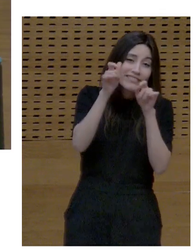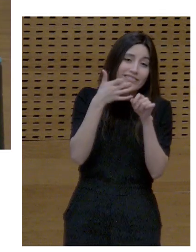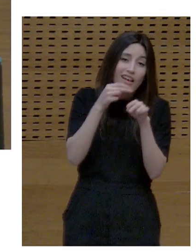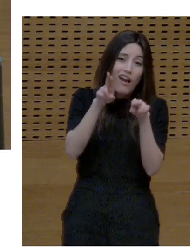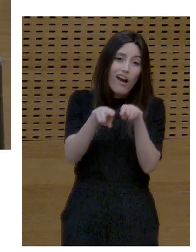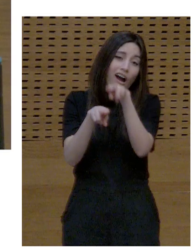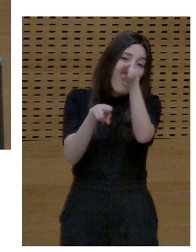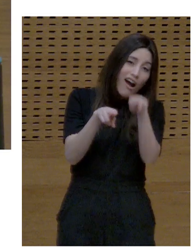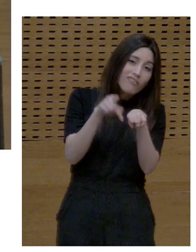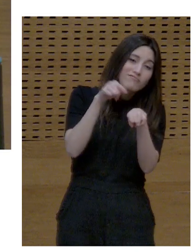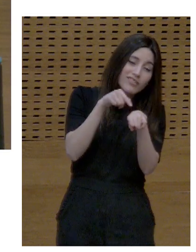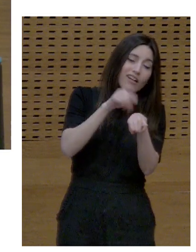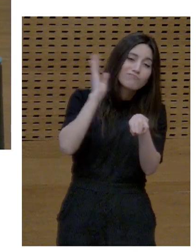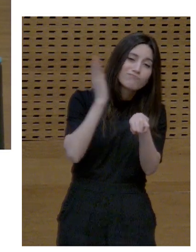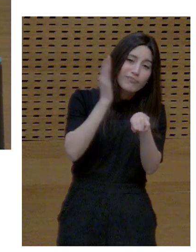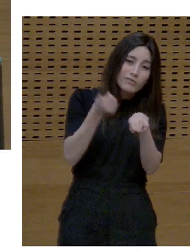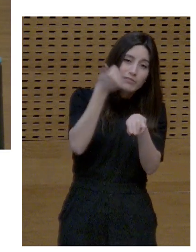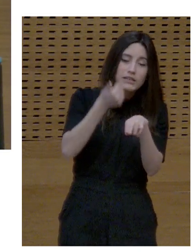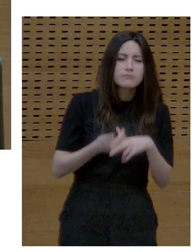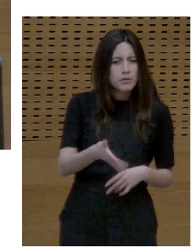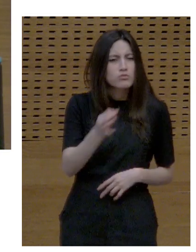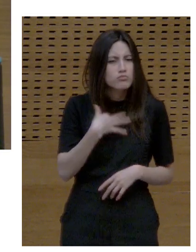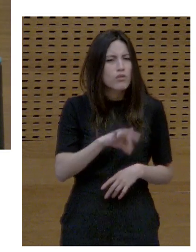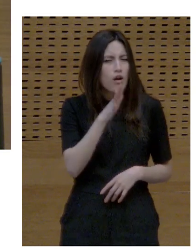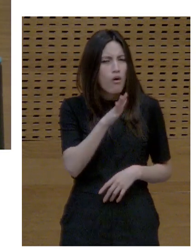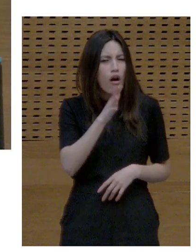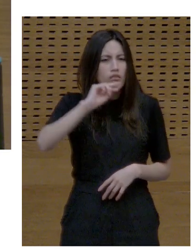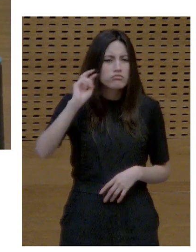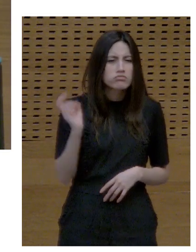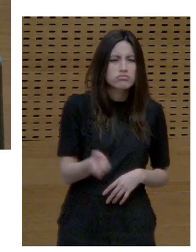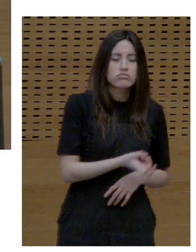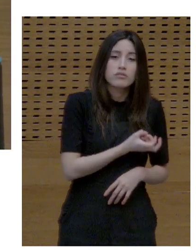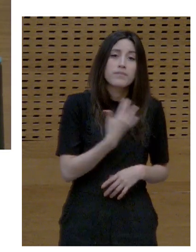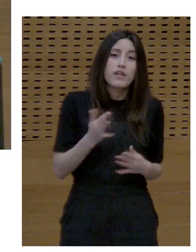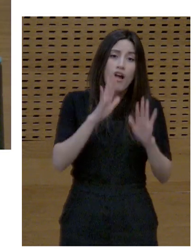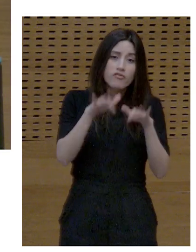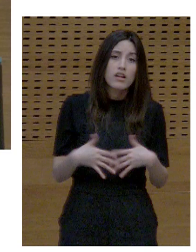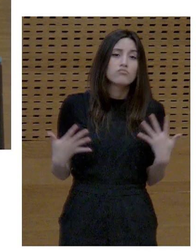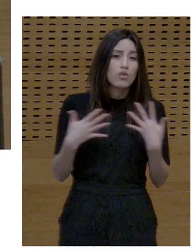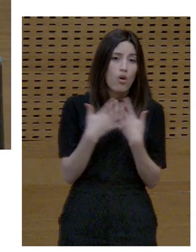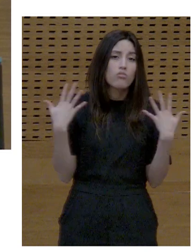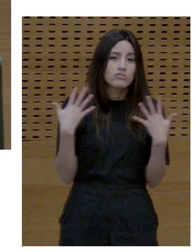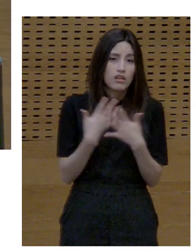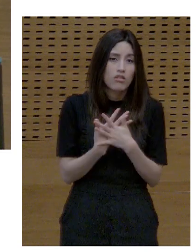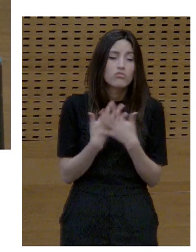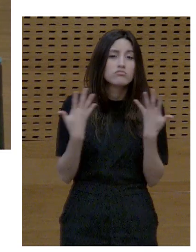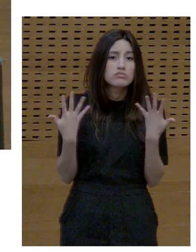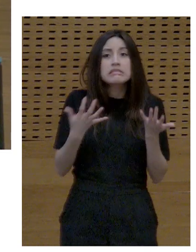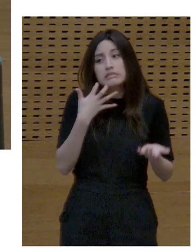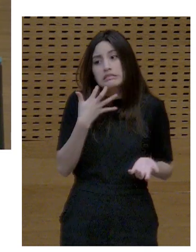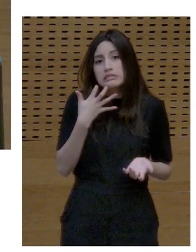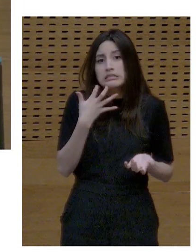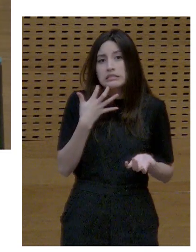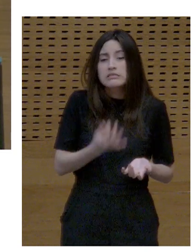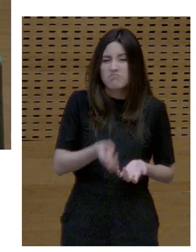verdad. Sí. O sea, puede haber muchos motivos, sí. Entonces, esa combinación, pues sí, pues es difícil,